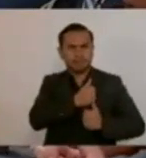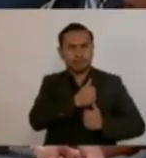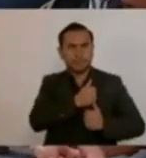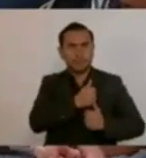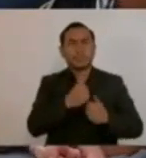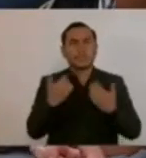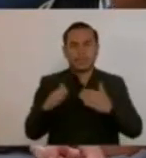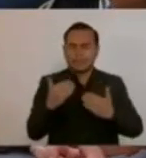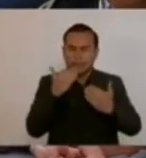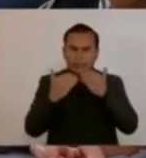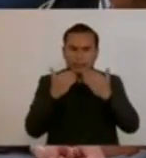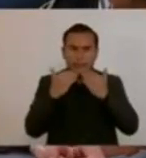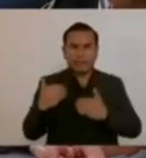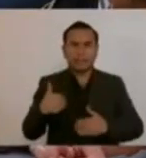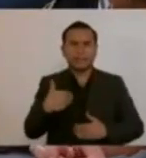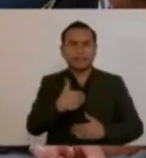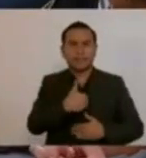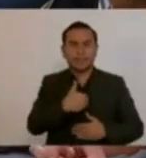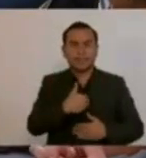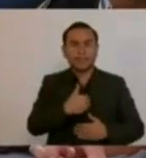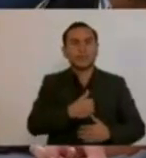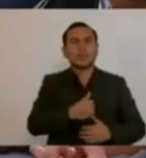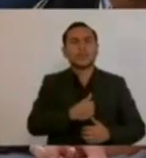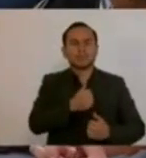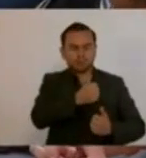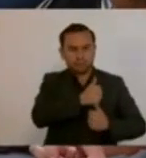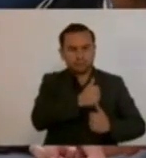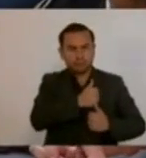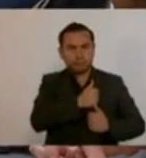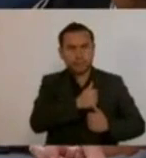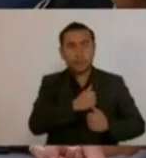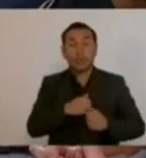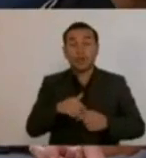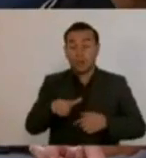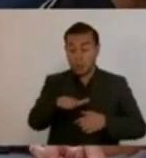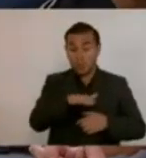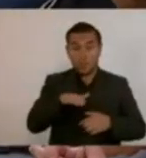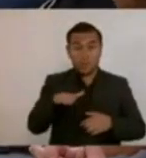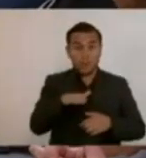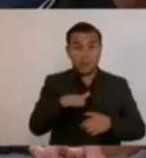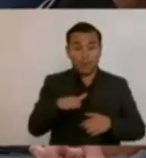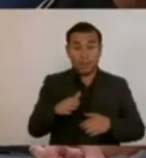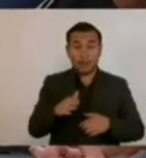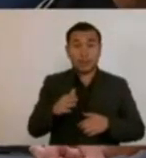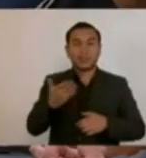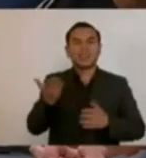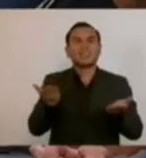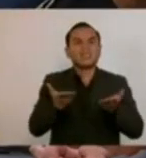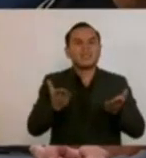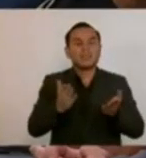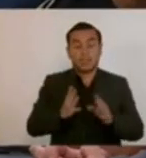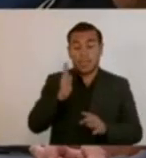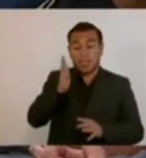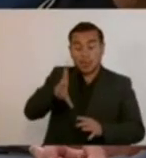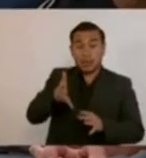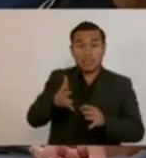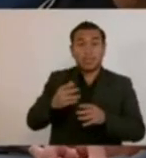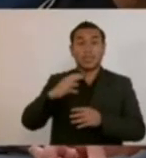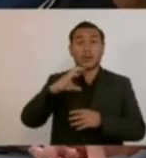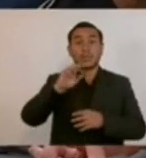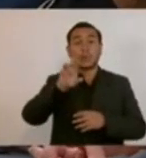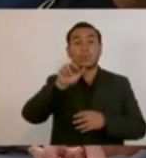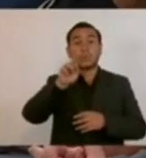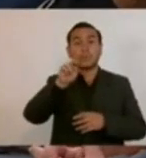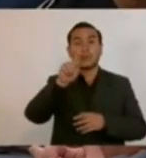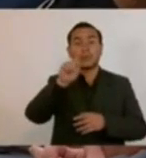el ministro temprano, bueno, hablamos ayer, para destinar una base militar a cuarentena, ya que se han agotado las instalaciones de cuarentena